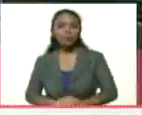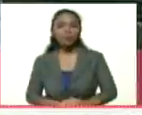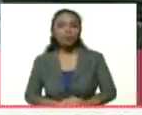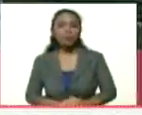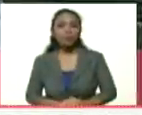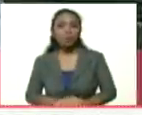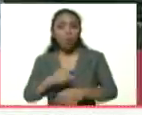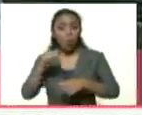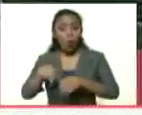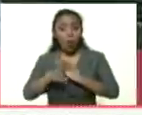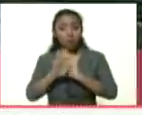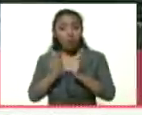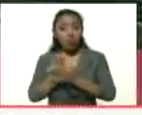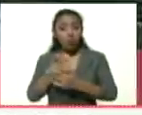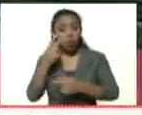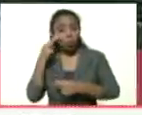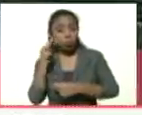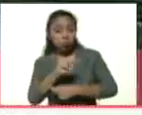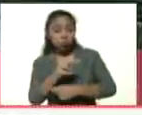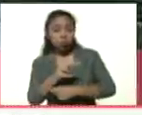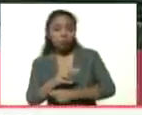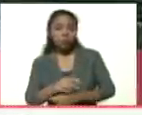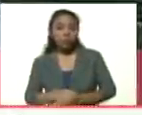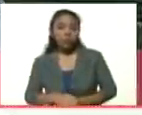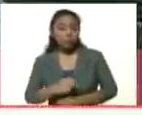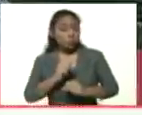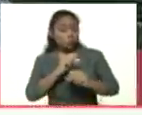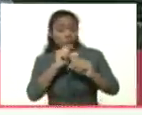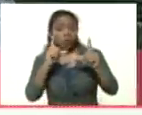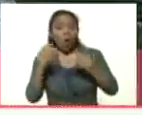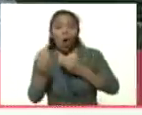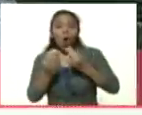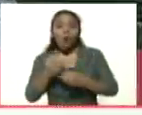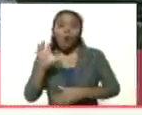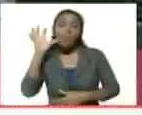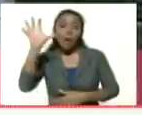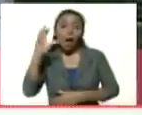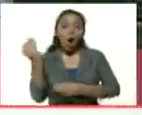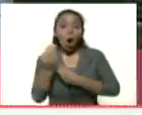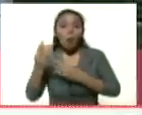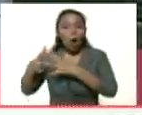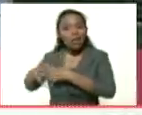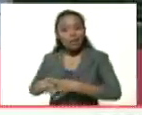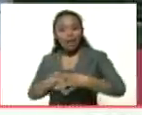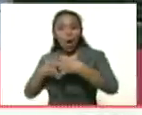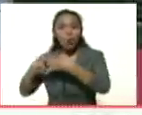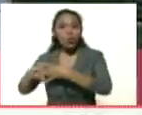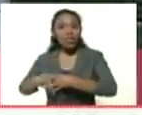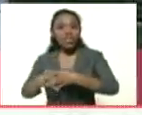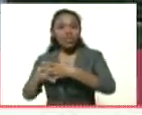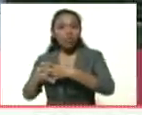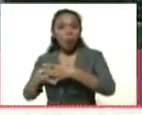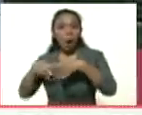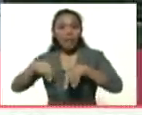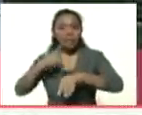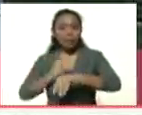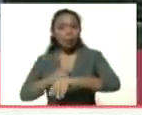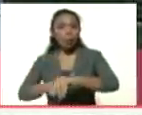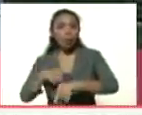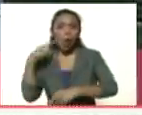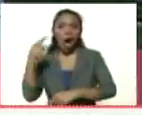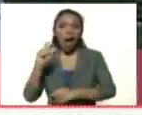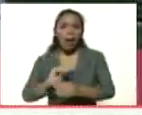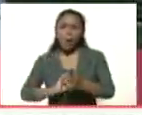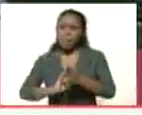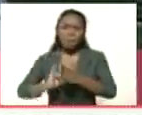Hoy el mundo contempló con estupor cómo un país como Estados Unidos de Norteamérica, que en este momento presenta la